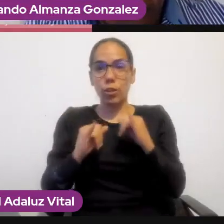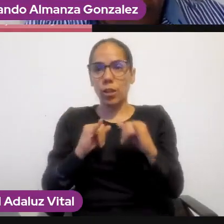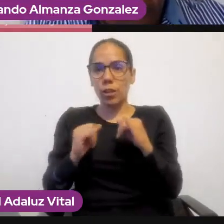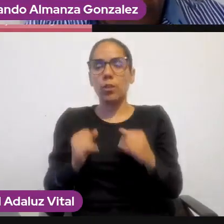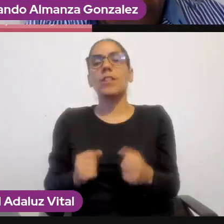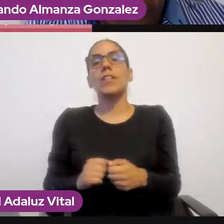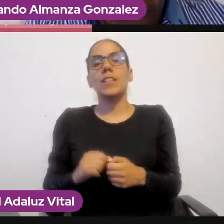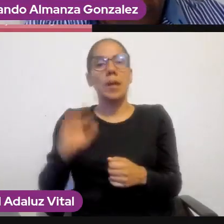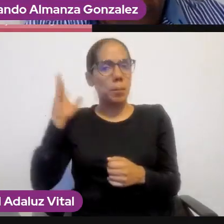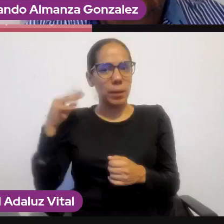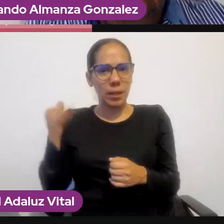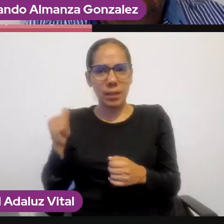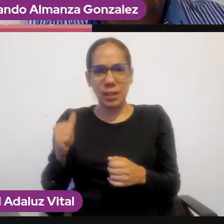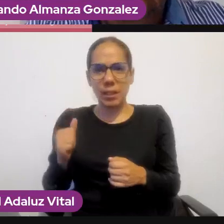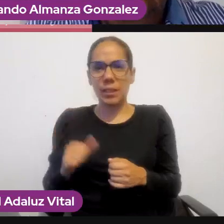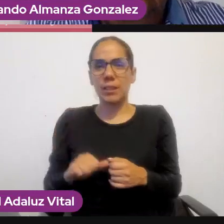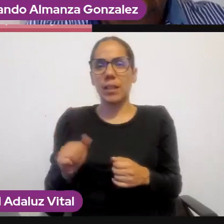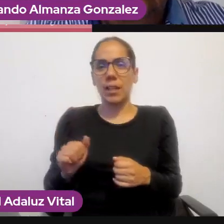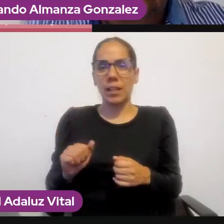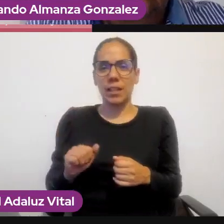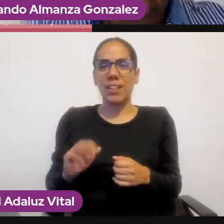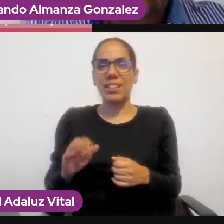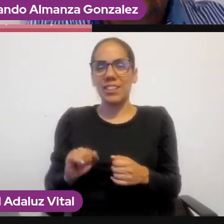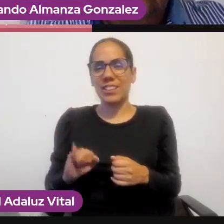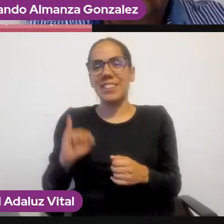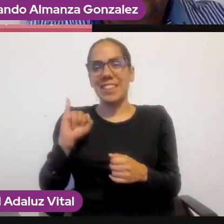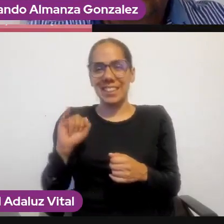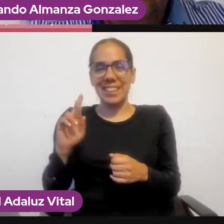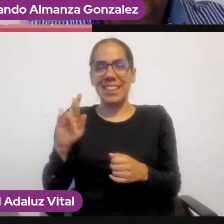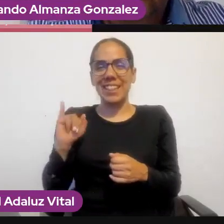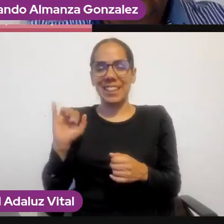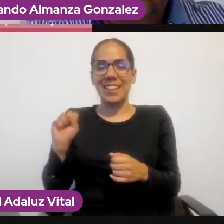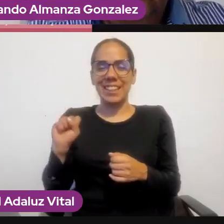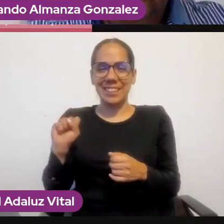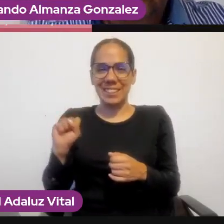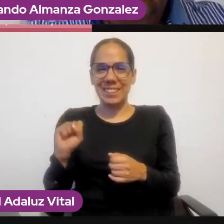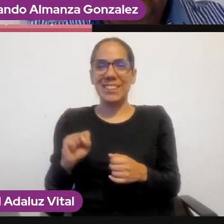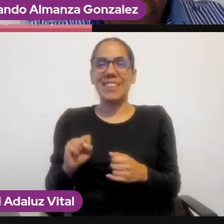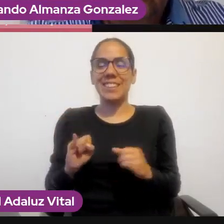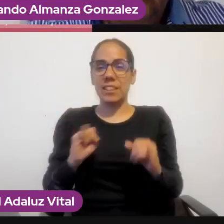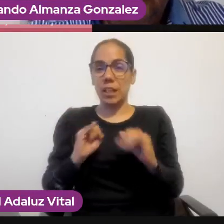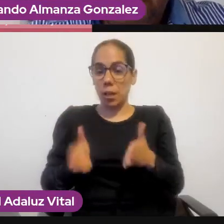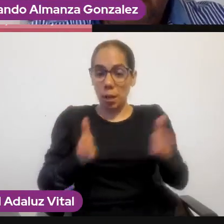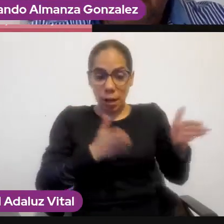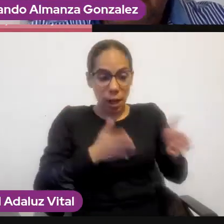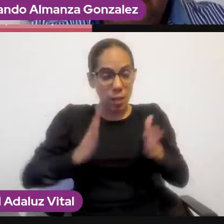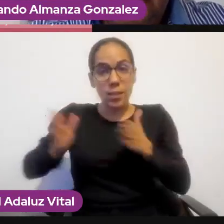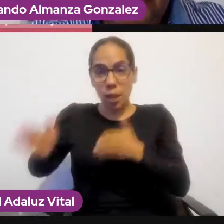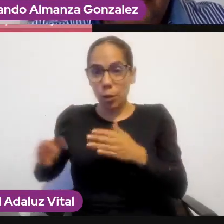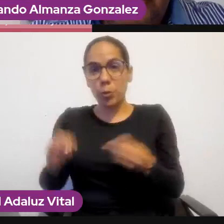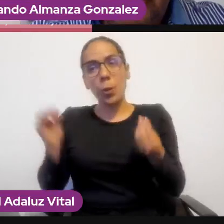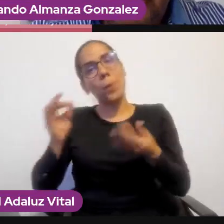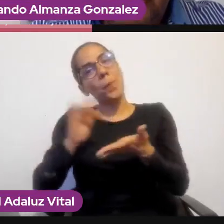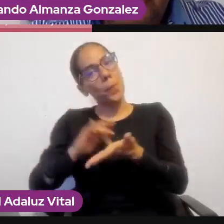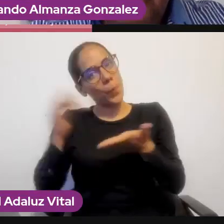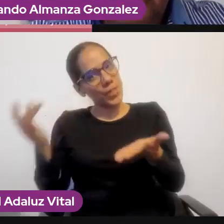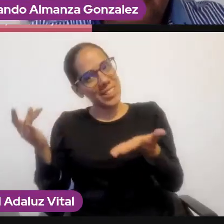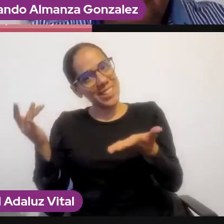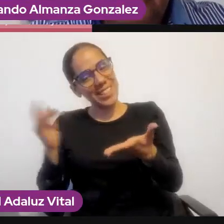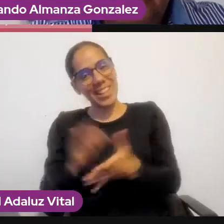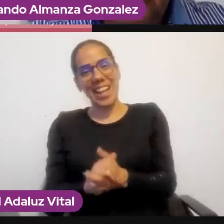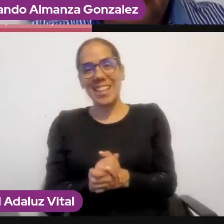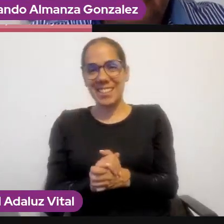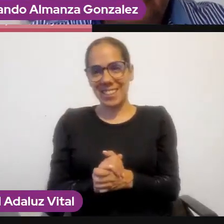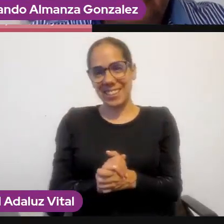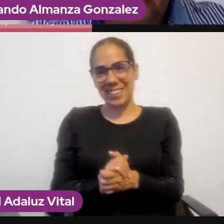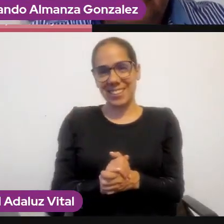Daluz y se estarán acompañándonos. Muchísimas gracias. Y bueno, pues ellas forman parte